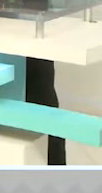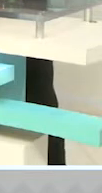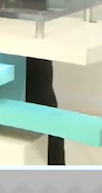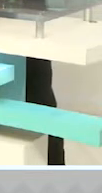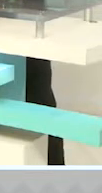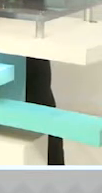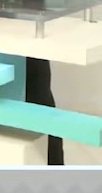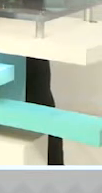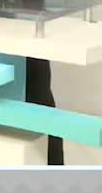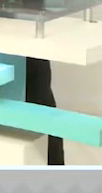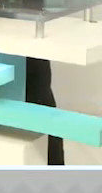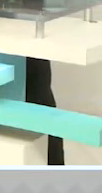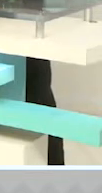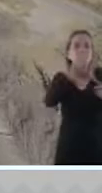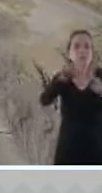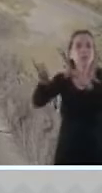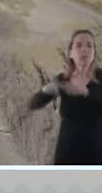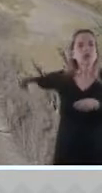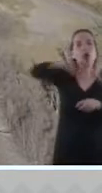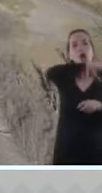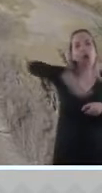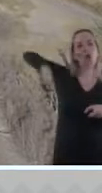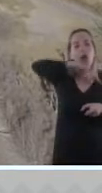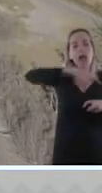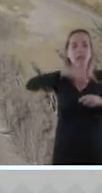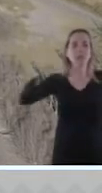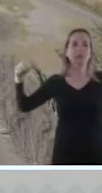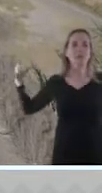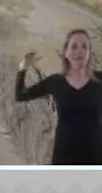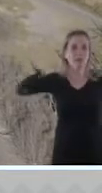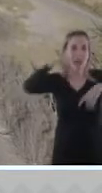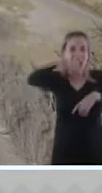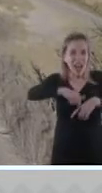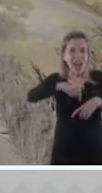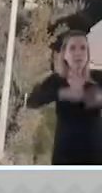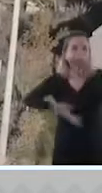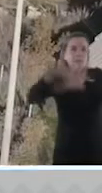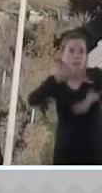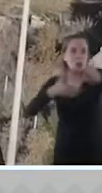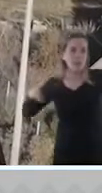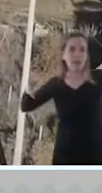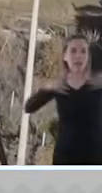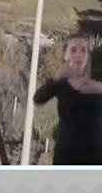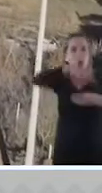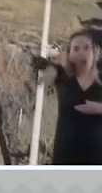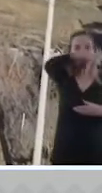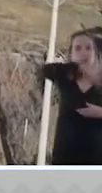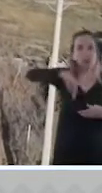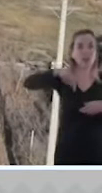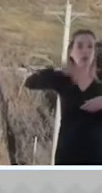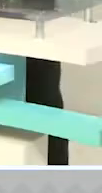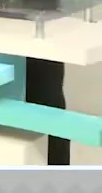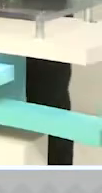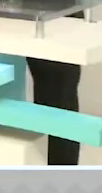zona de cervantes que es lo que se inaugura hoy este puente más los de cervantes obviamente estaban inaugurados el de ingeniero huergo y el de man que